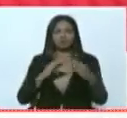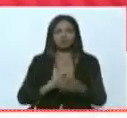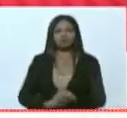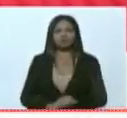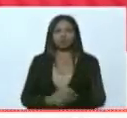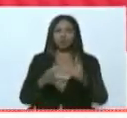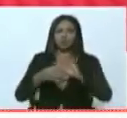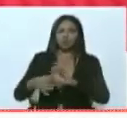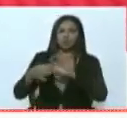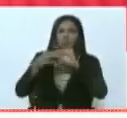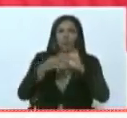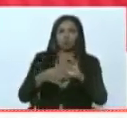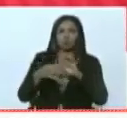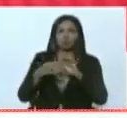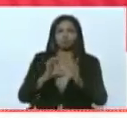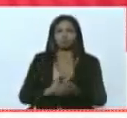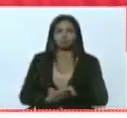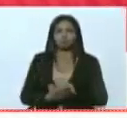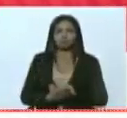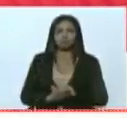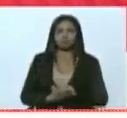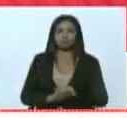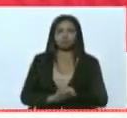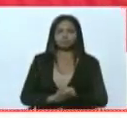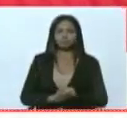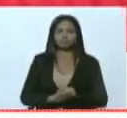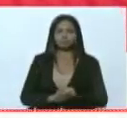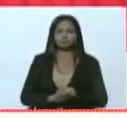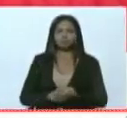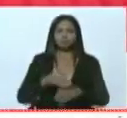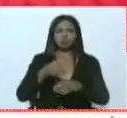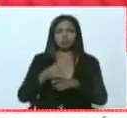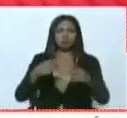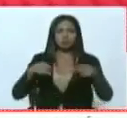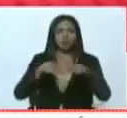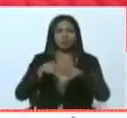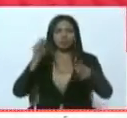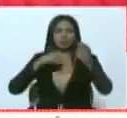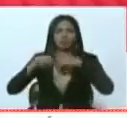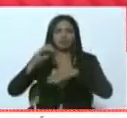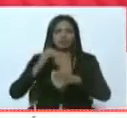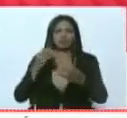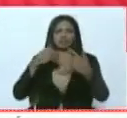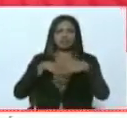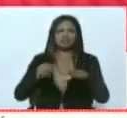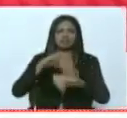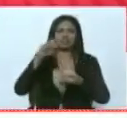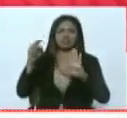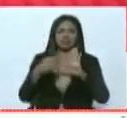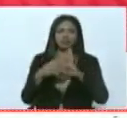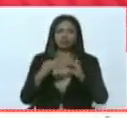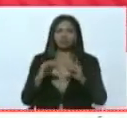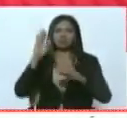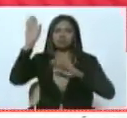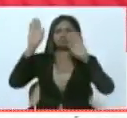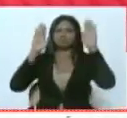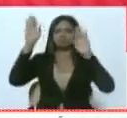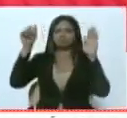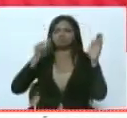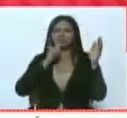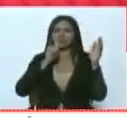la unión con las unidades populares de defensa integral. Levanten la mano aquí los que